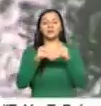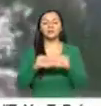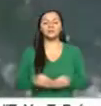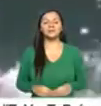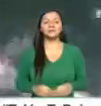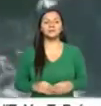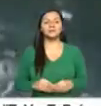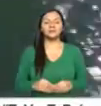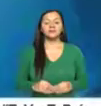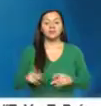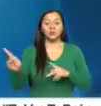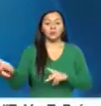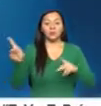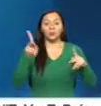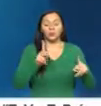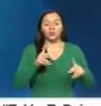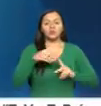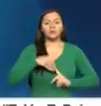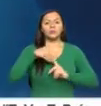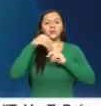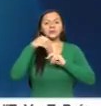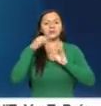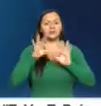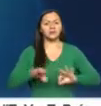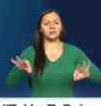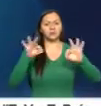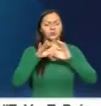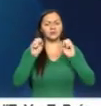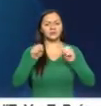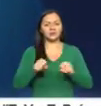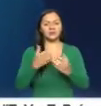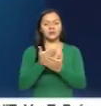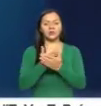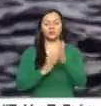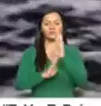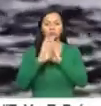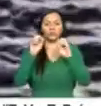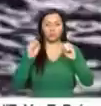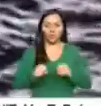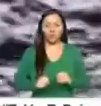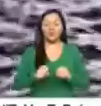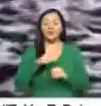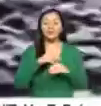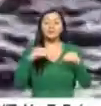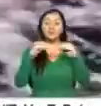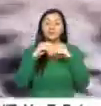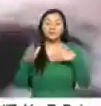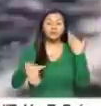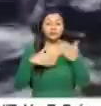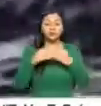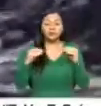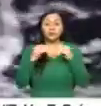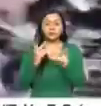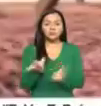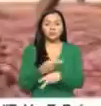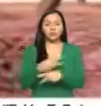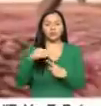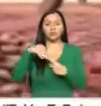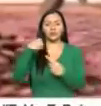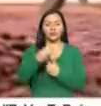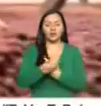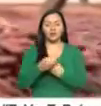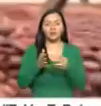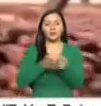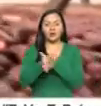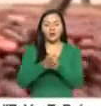Holding. Este puerto tiene fundamental importancia en la economía del Ecuador, porque sirve a esta zona rica en producción bananera,